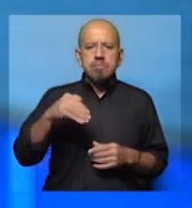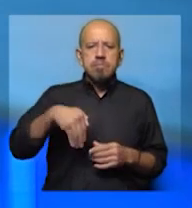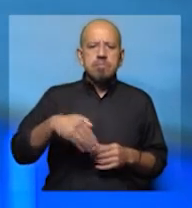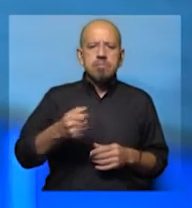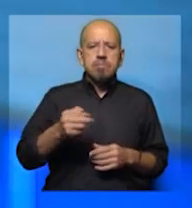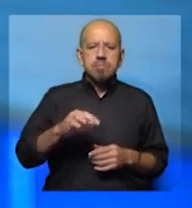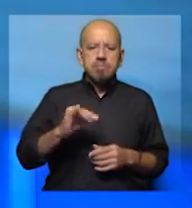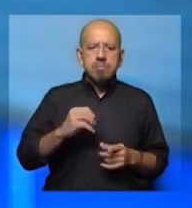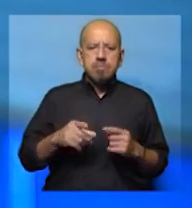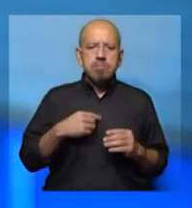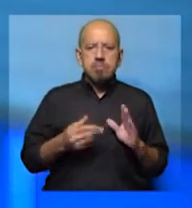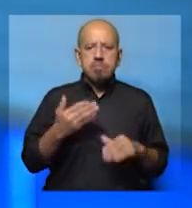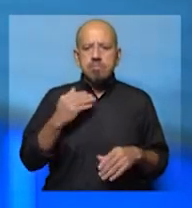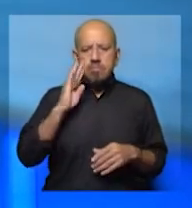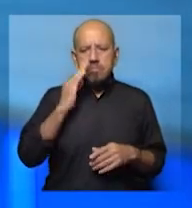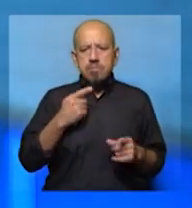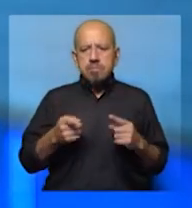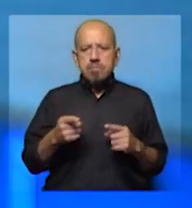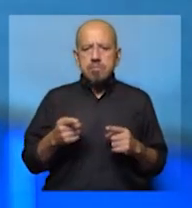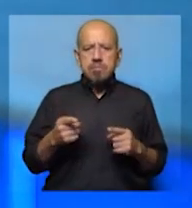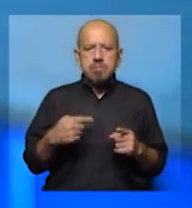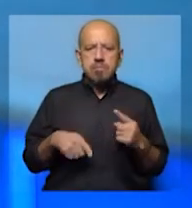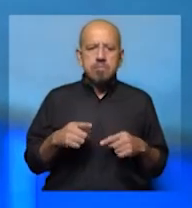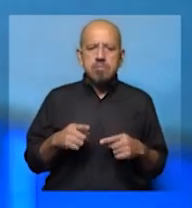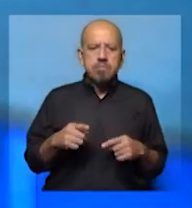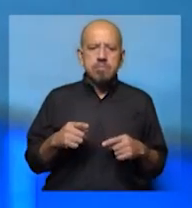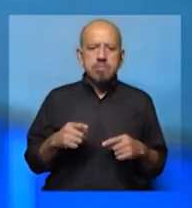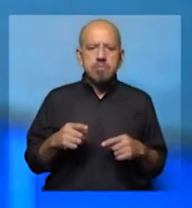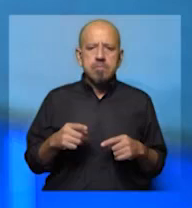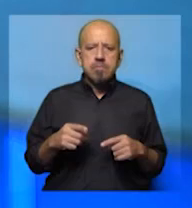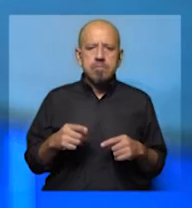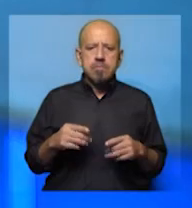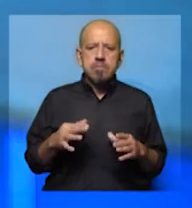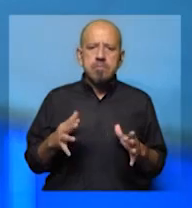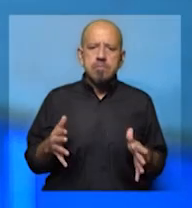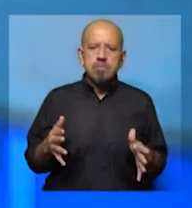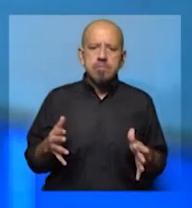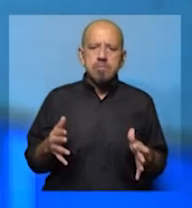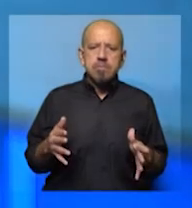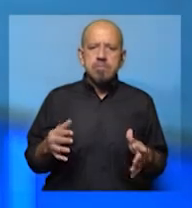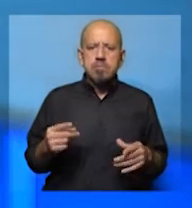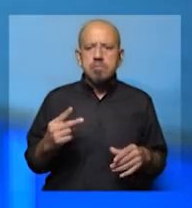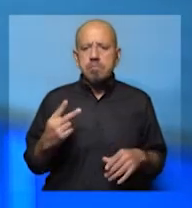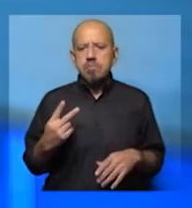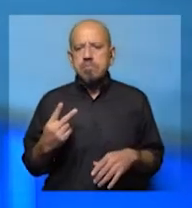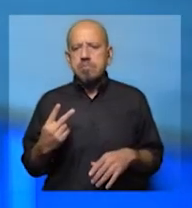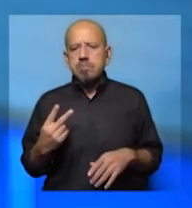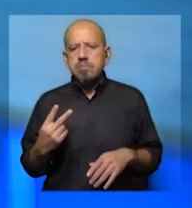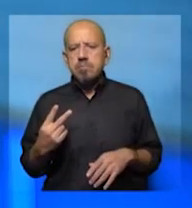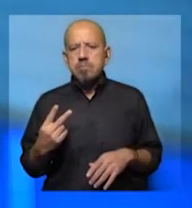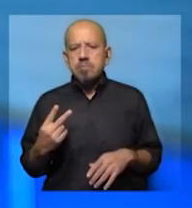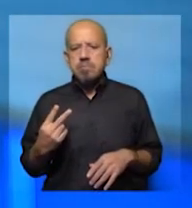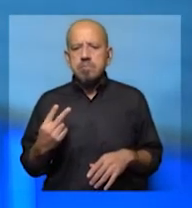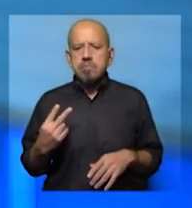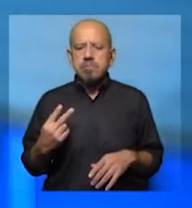conozco no O la candidata que más conozco en segundo lugar por ese